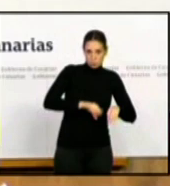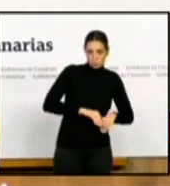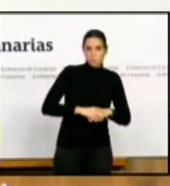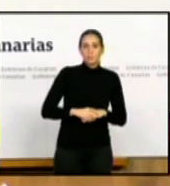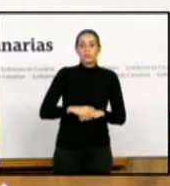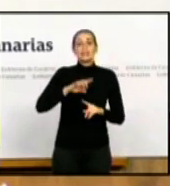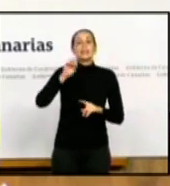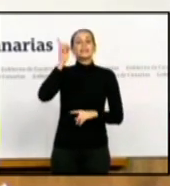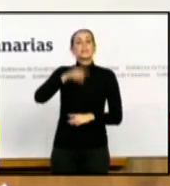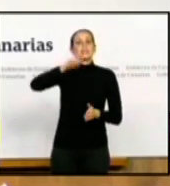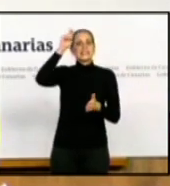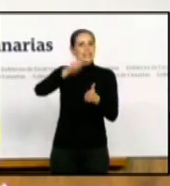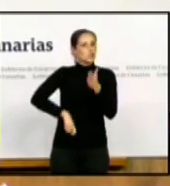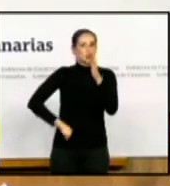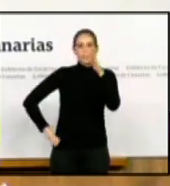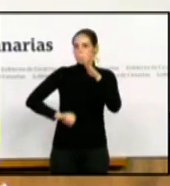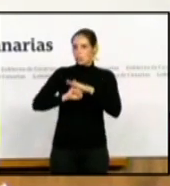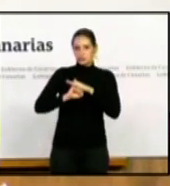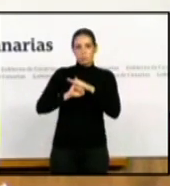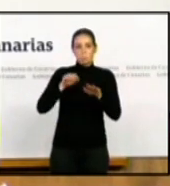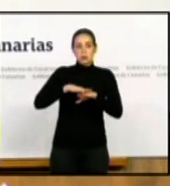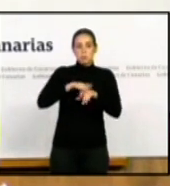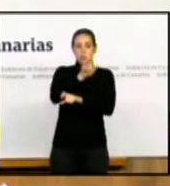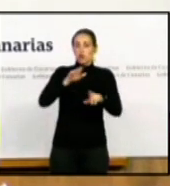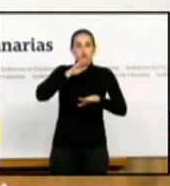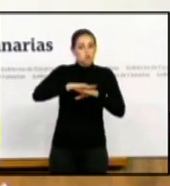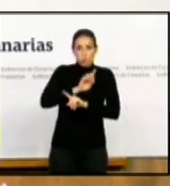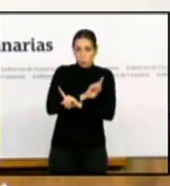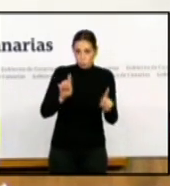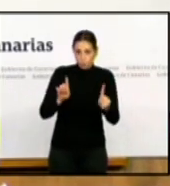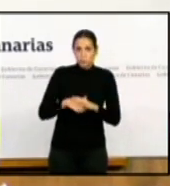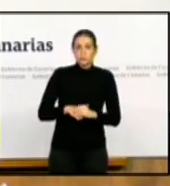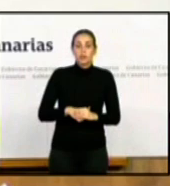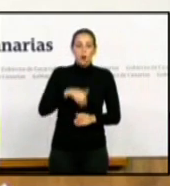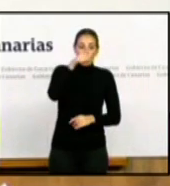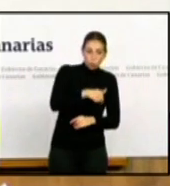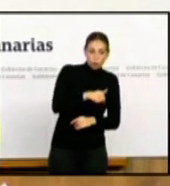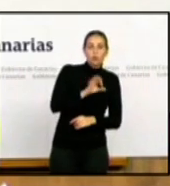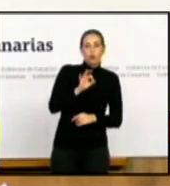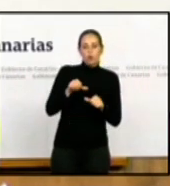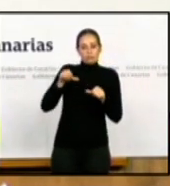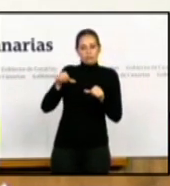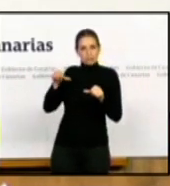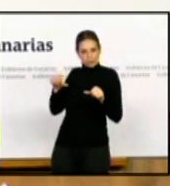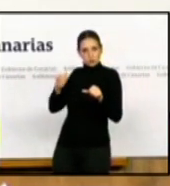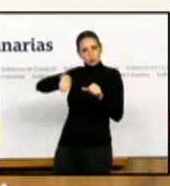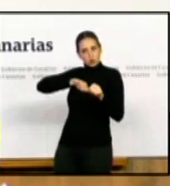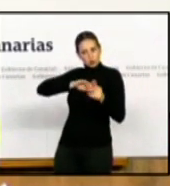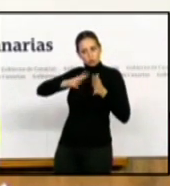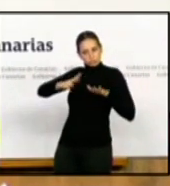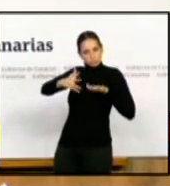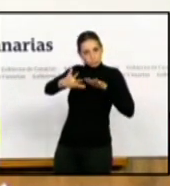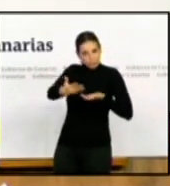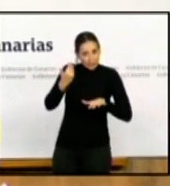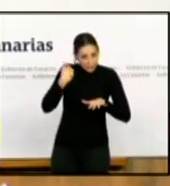sanciones a quienes incumplan lo que hoy y también en fechas precedentes se ha ido aprobando para contener la